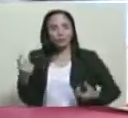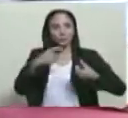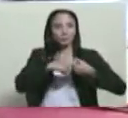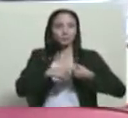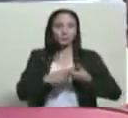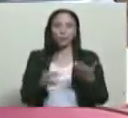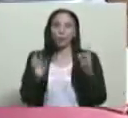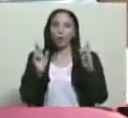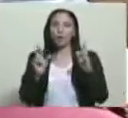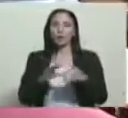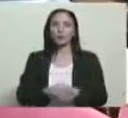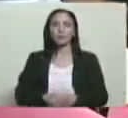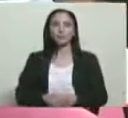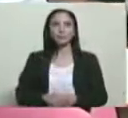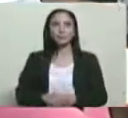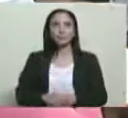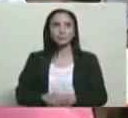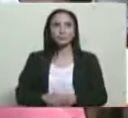Lo logremos.